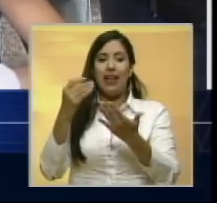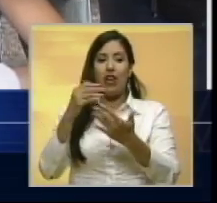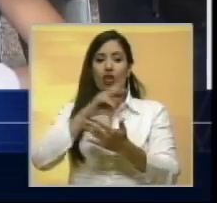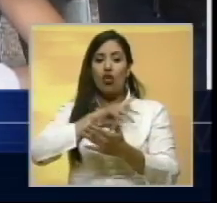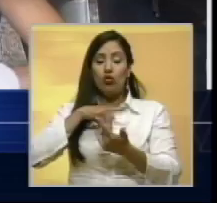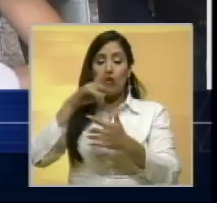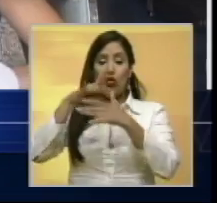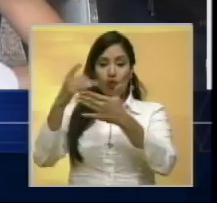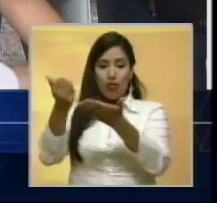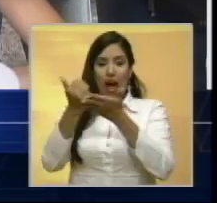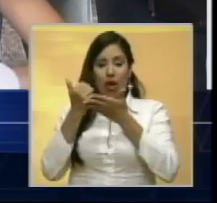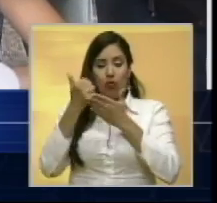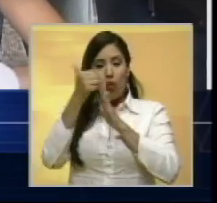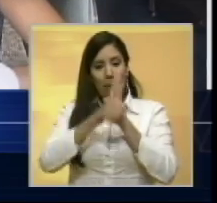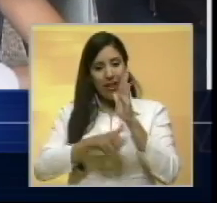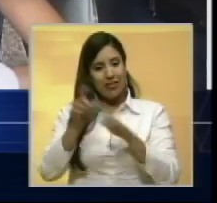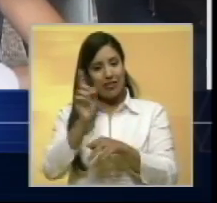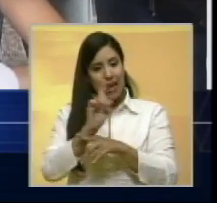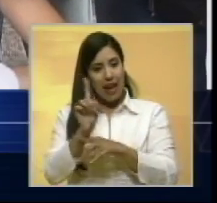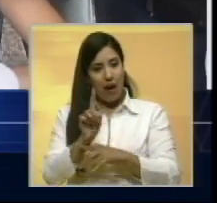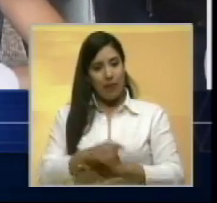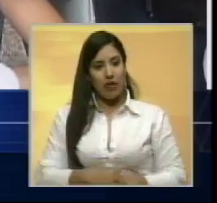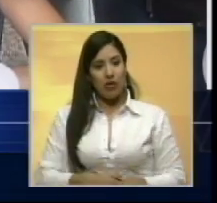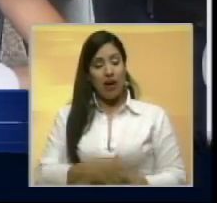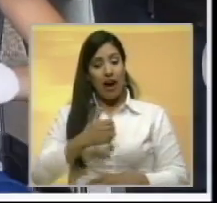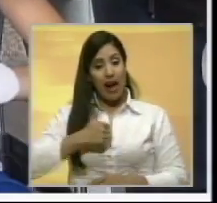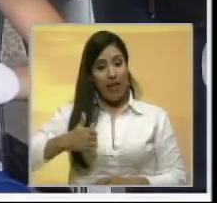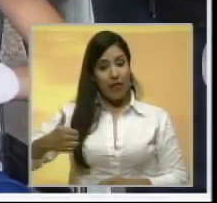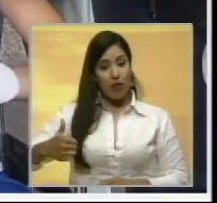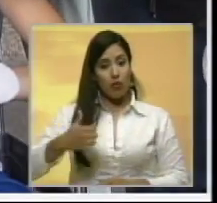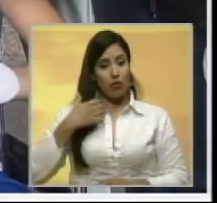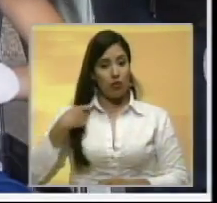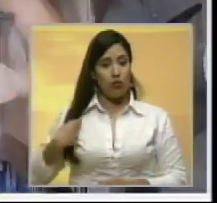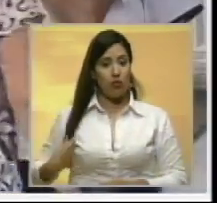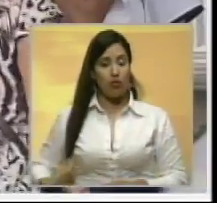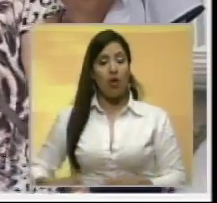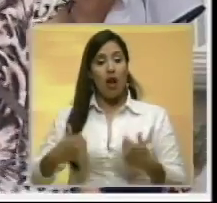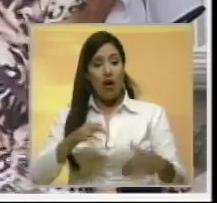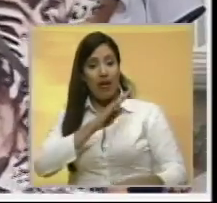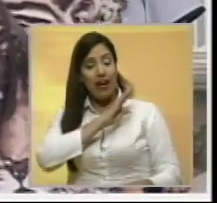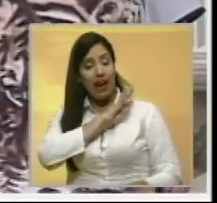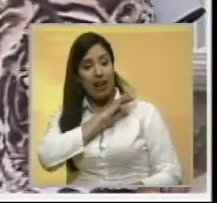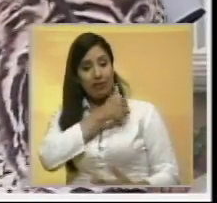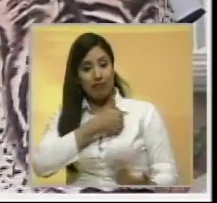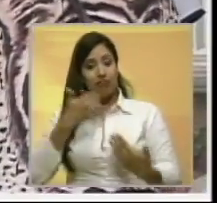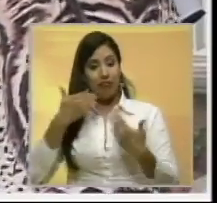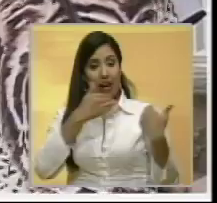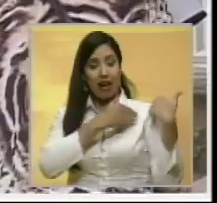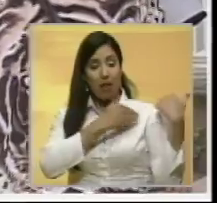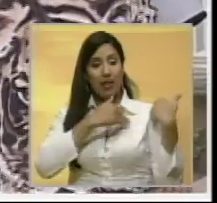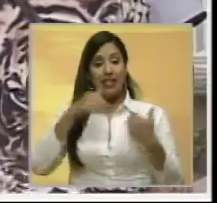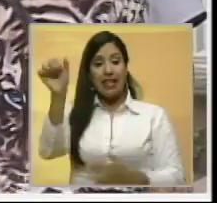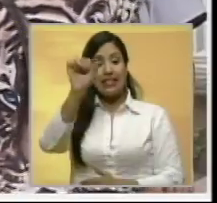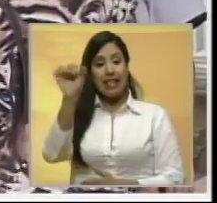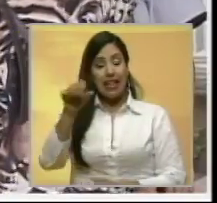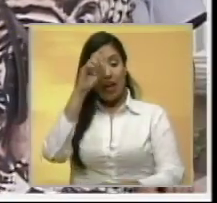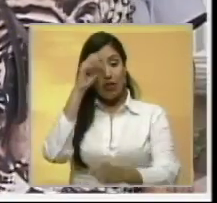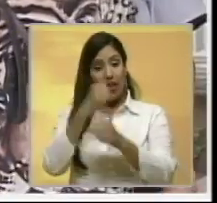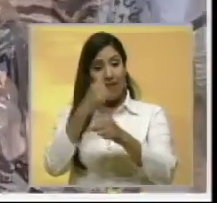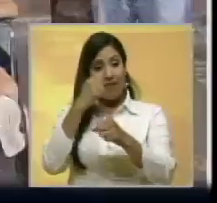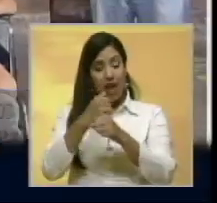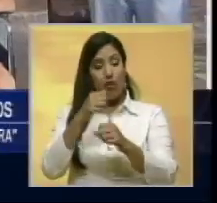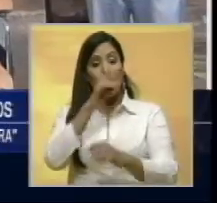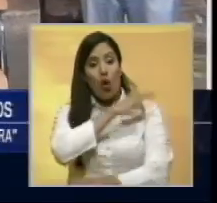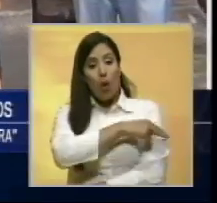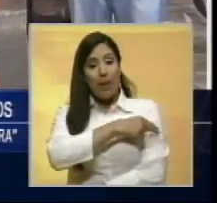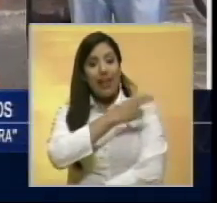nos agilicen las operaciones a cada uno de nosotros, pues. Representantes del Sindicato de Trabajadores de Hospitales y Clínicas también